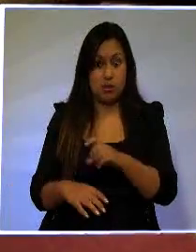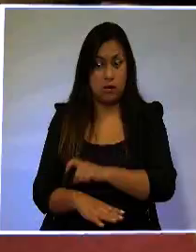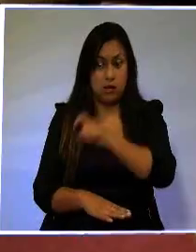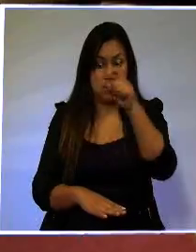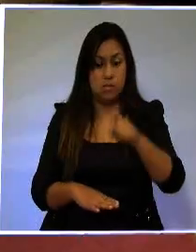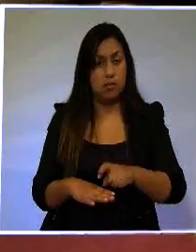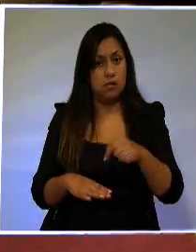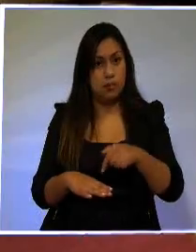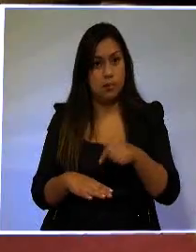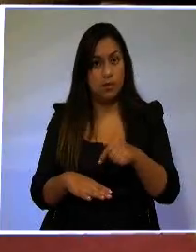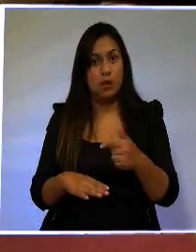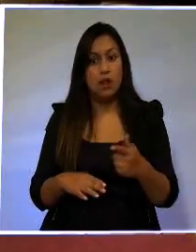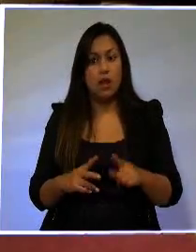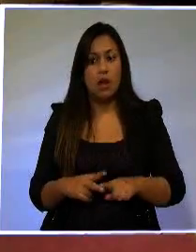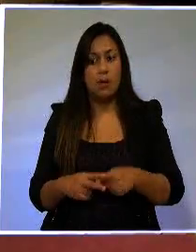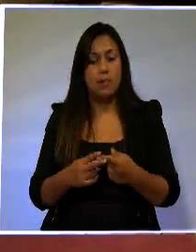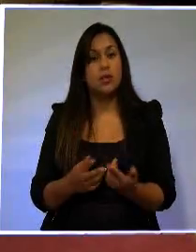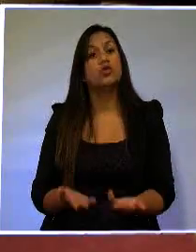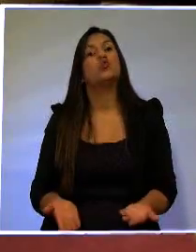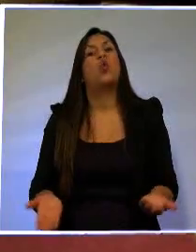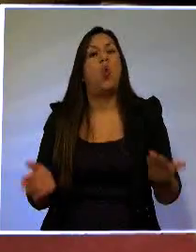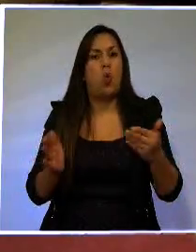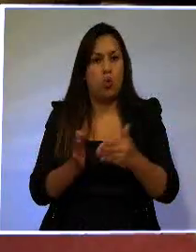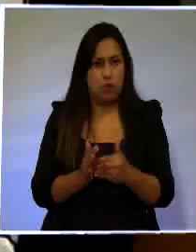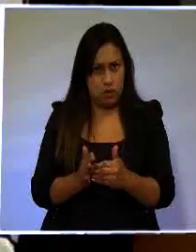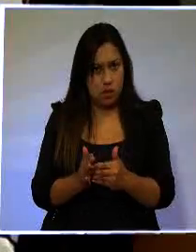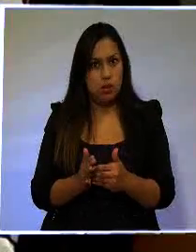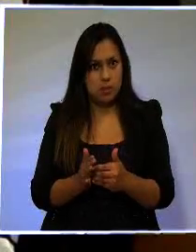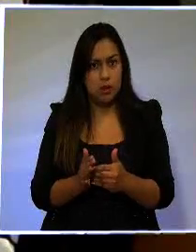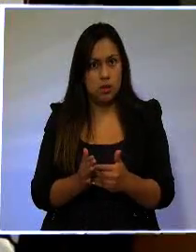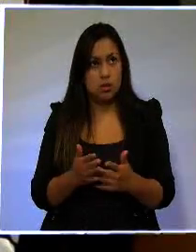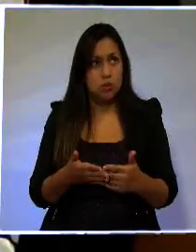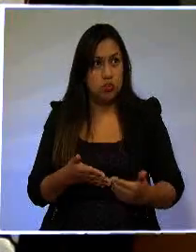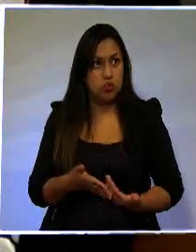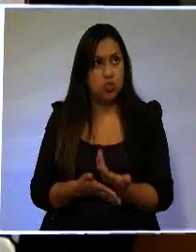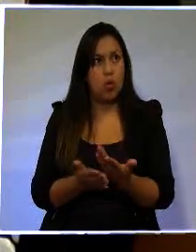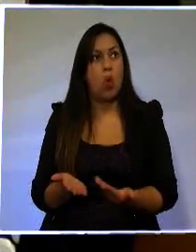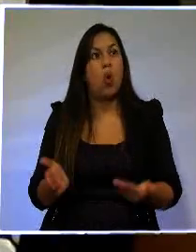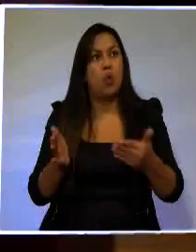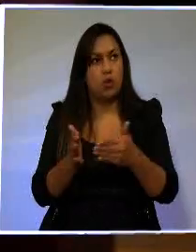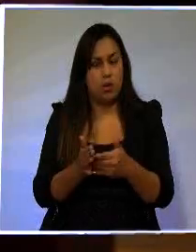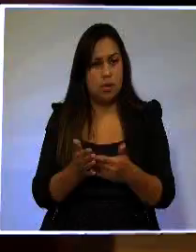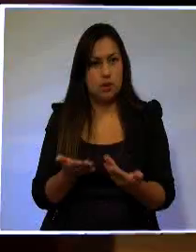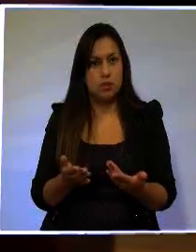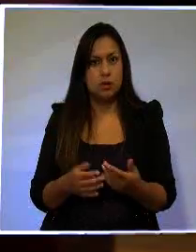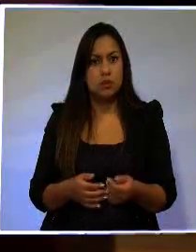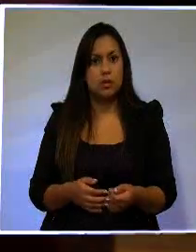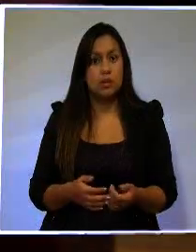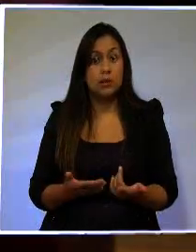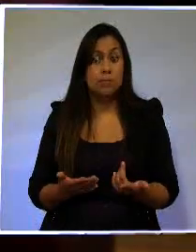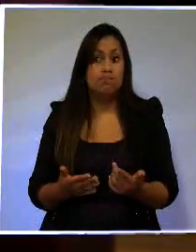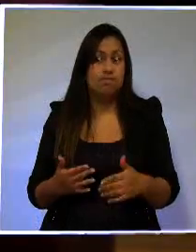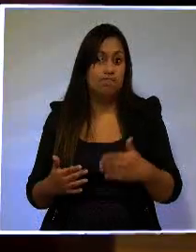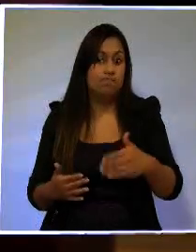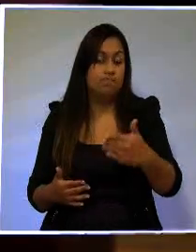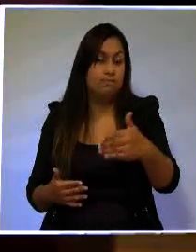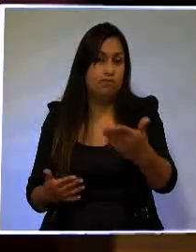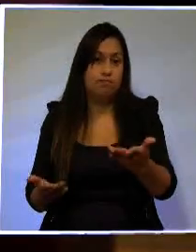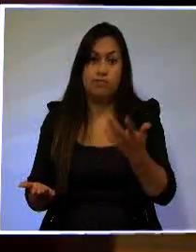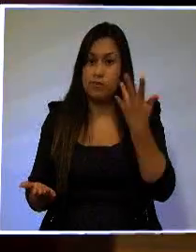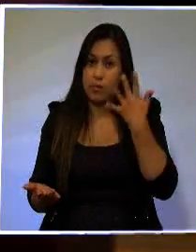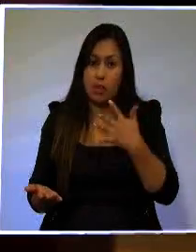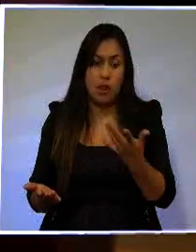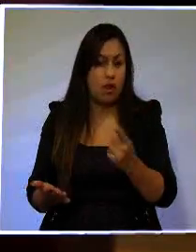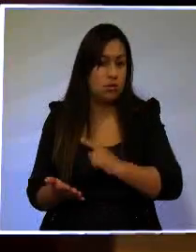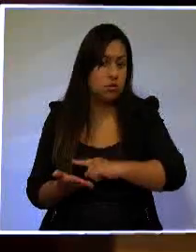eh reiniciarse no podríamos tener nuevos pulsos de actividad en los próximos días o en las próximas